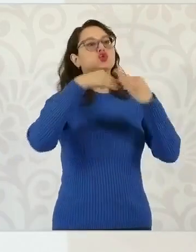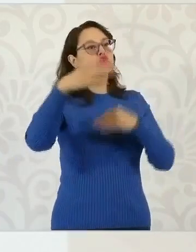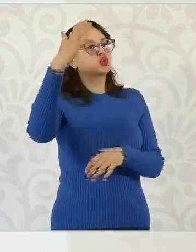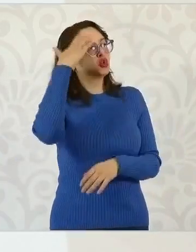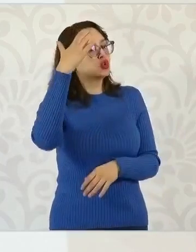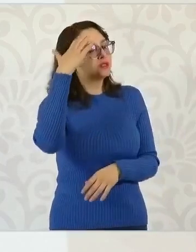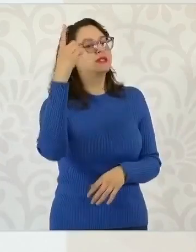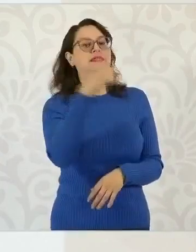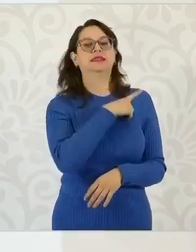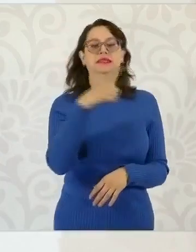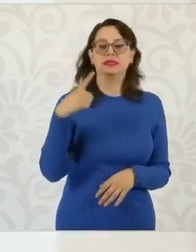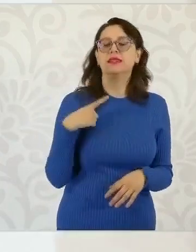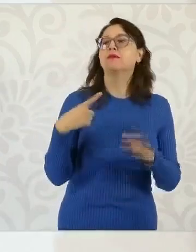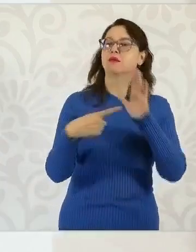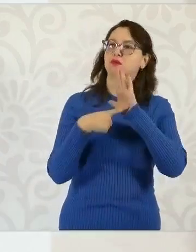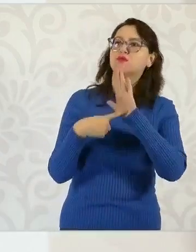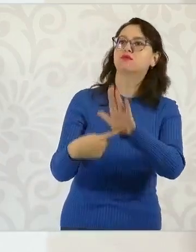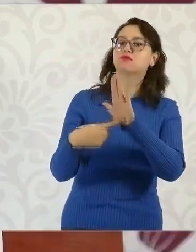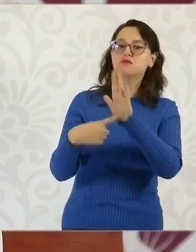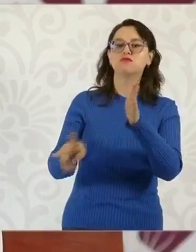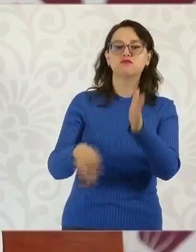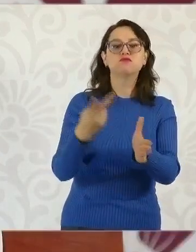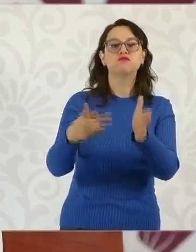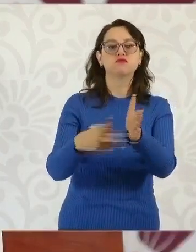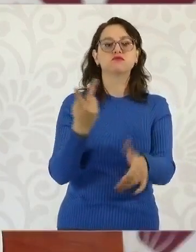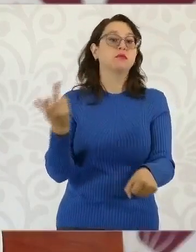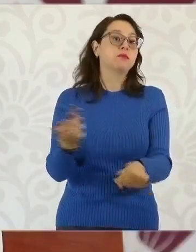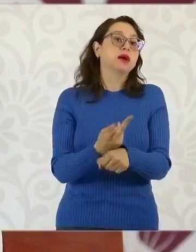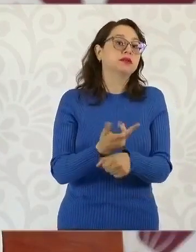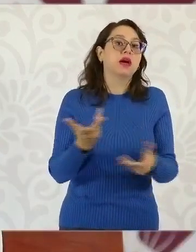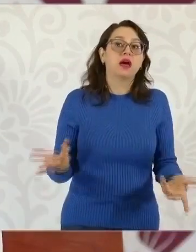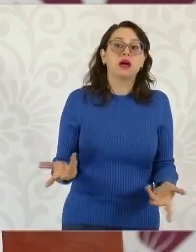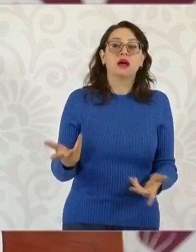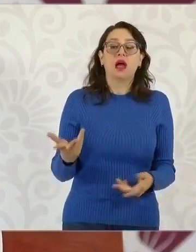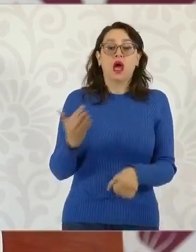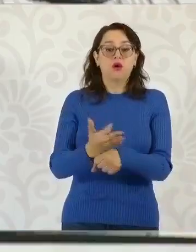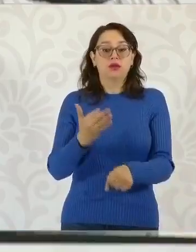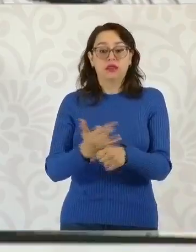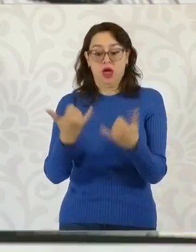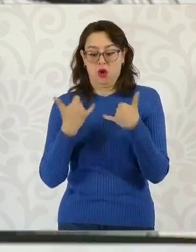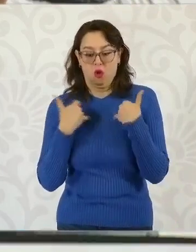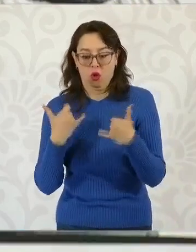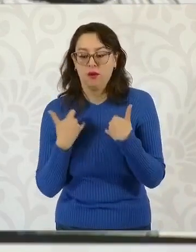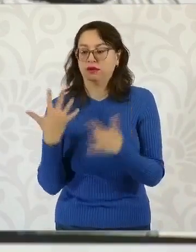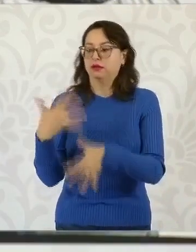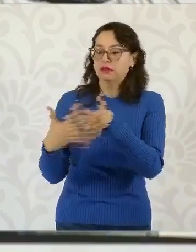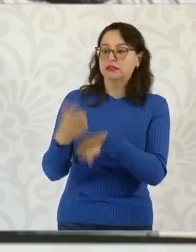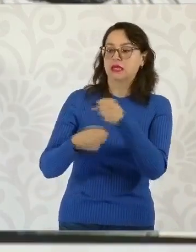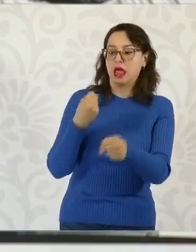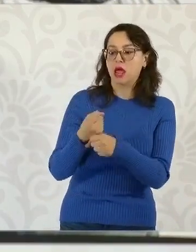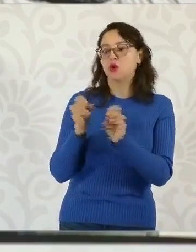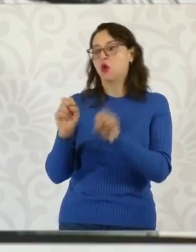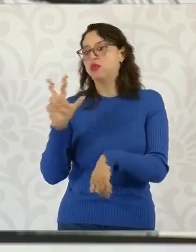porque hay jóvenes que tienen hoy 15 años que no vivieron aquel momento, o 18 y que lo vivieron de